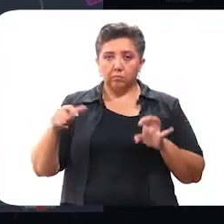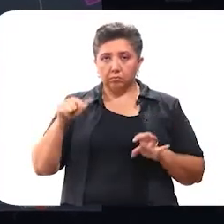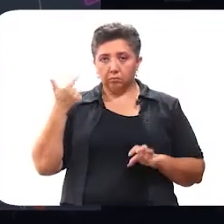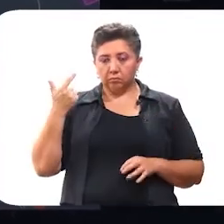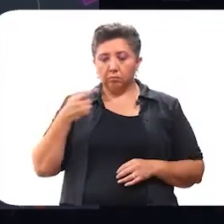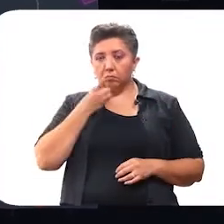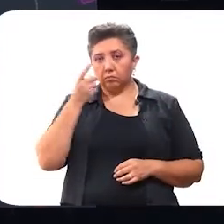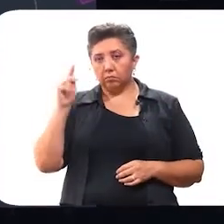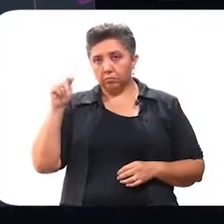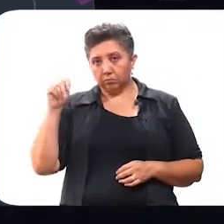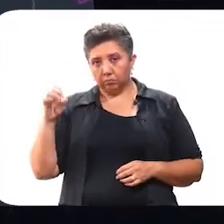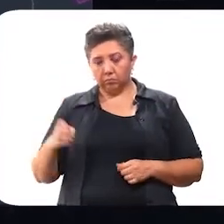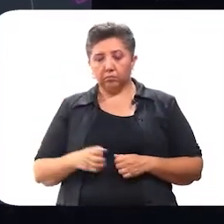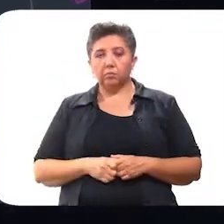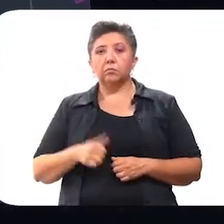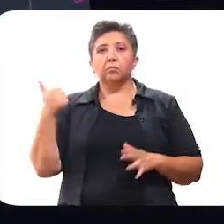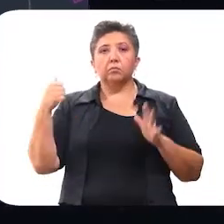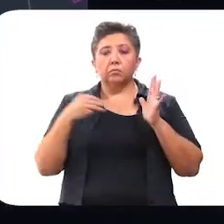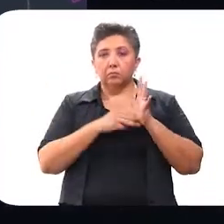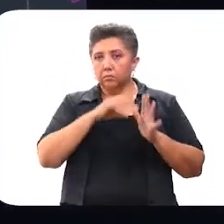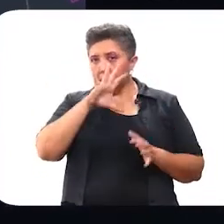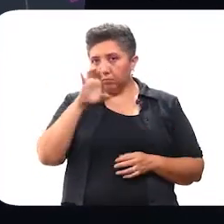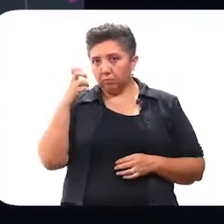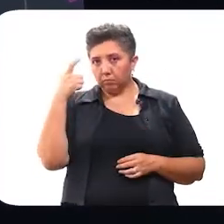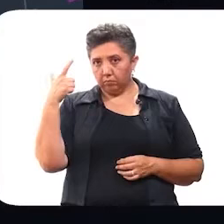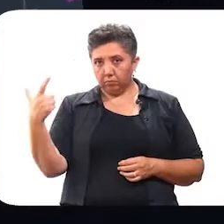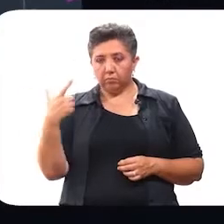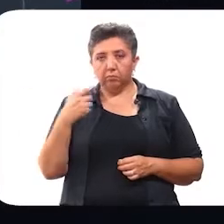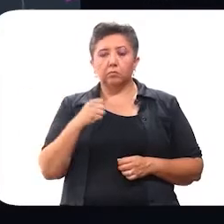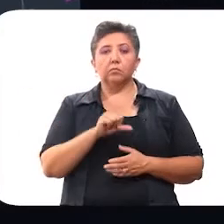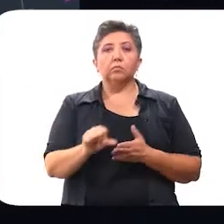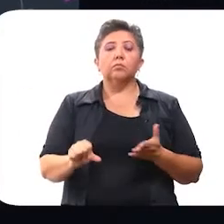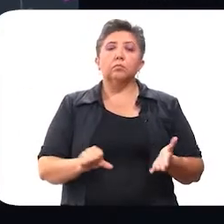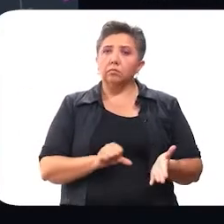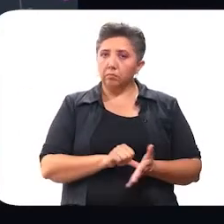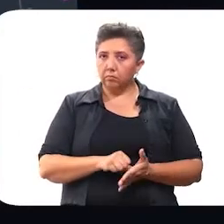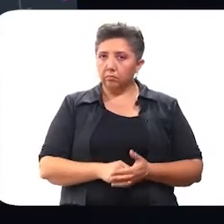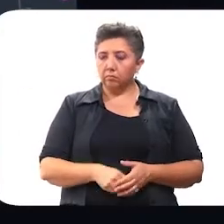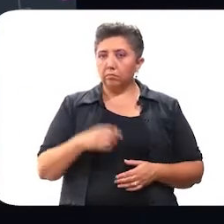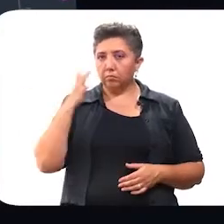16.702 en la zona oriente, 6.507 en la zona centro,